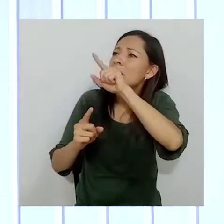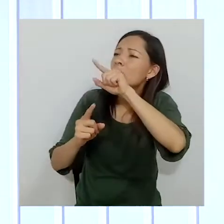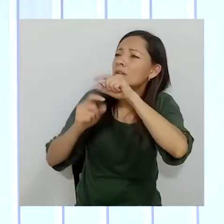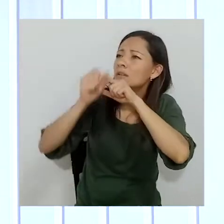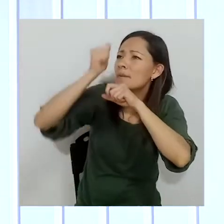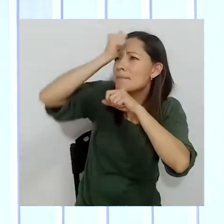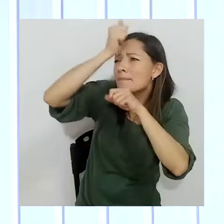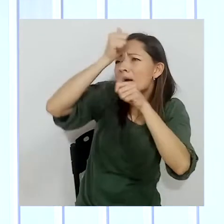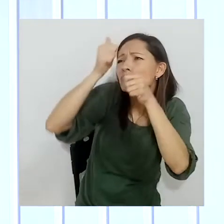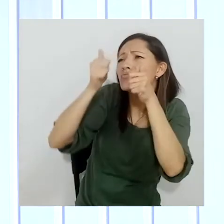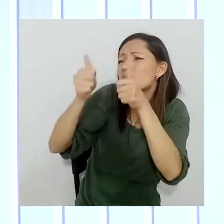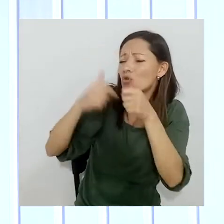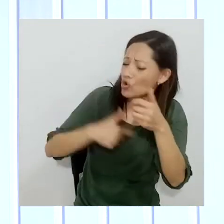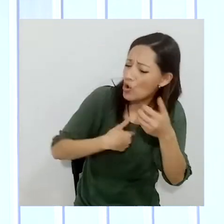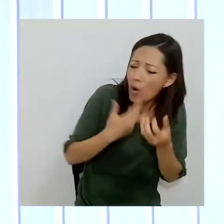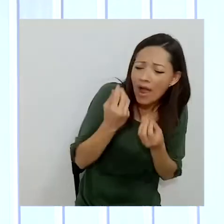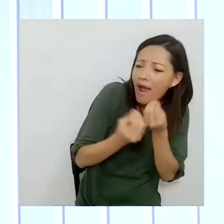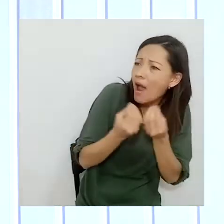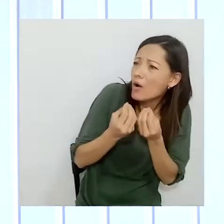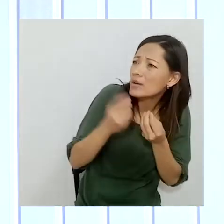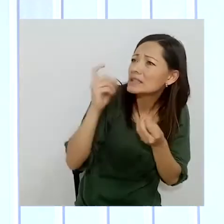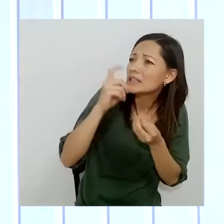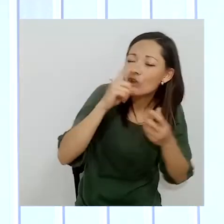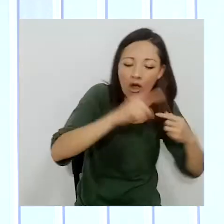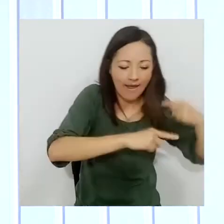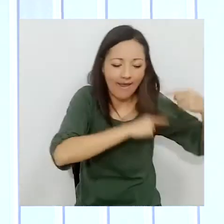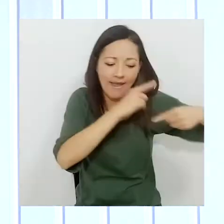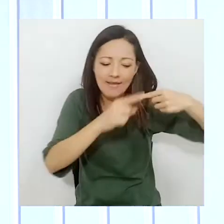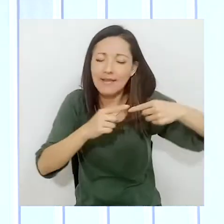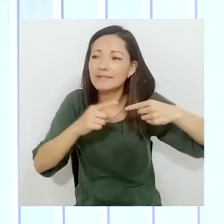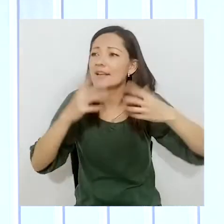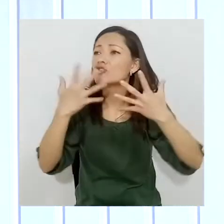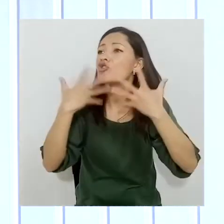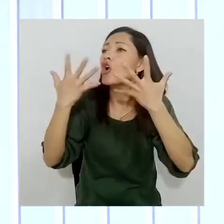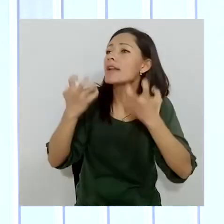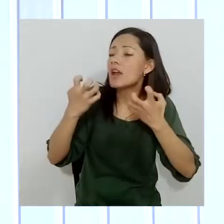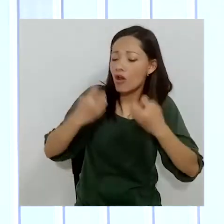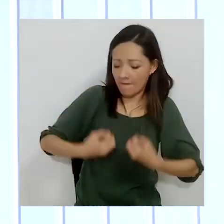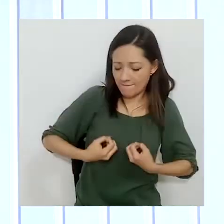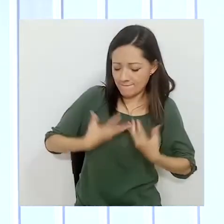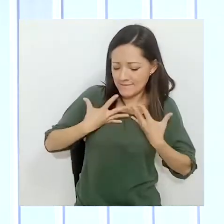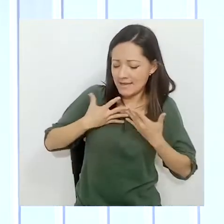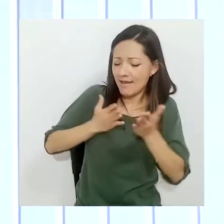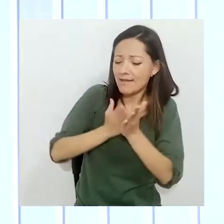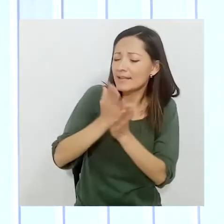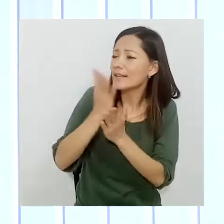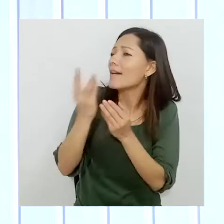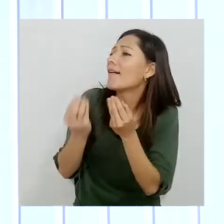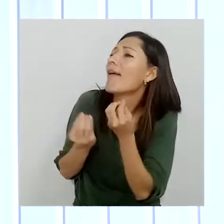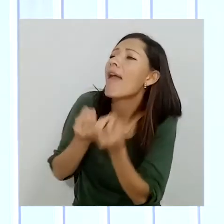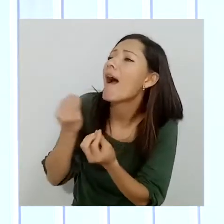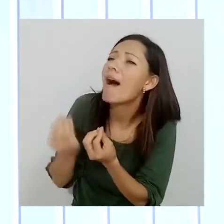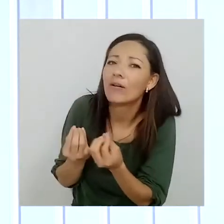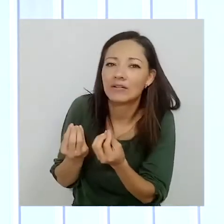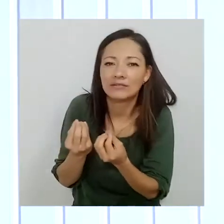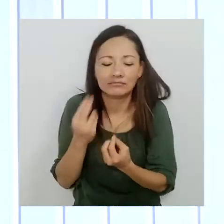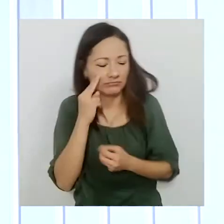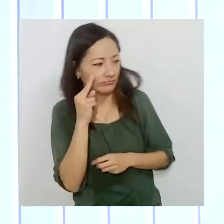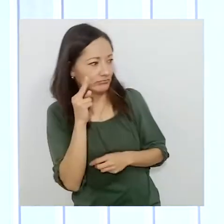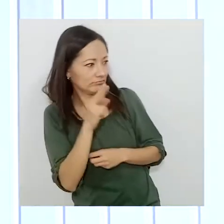bueno, ¿qué haré para heredar la vida eterna? Fíjese esta diligencia de este hombre,